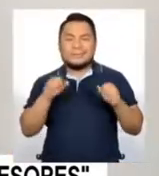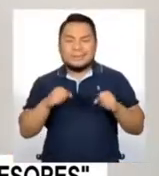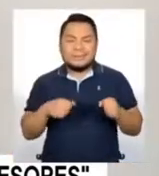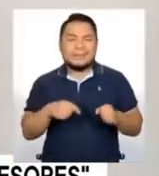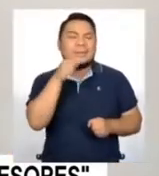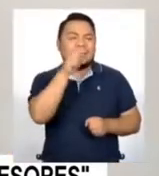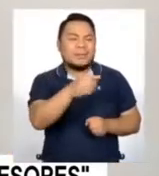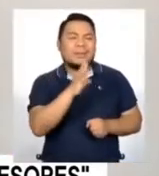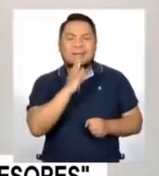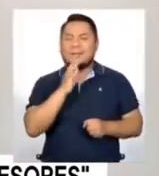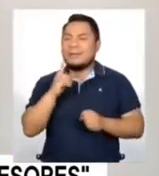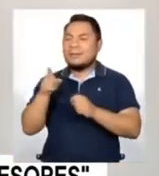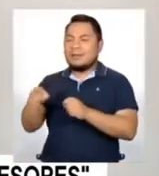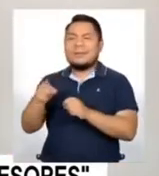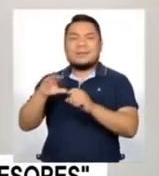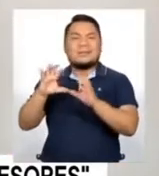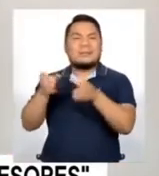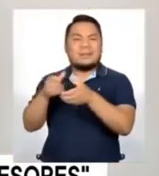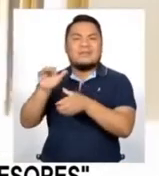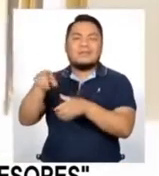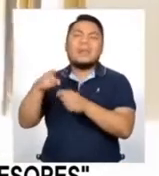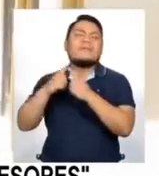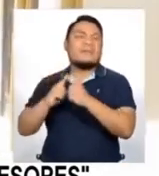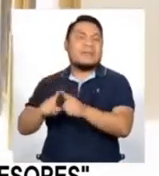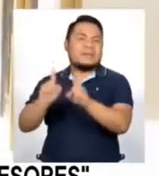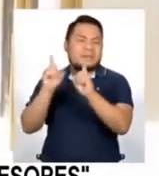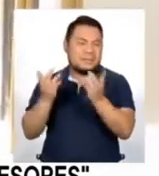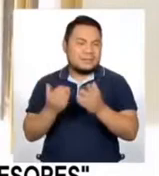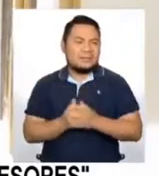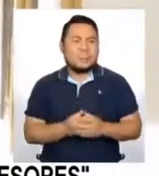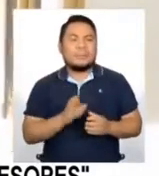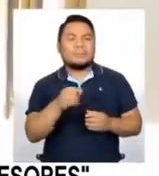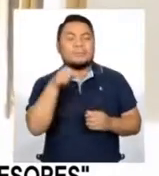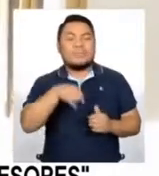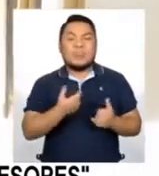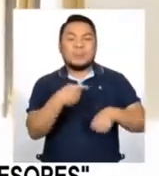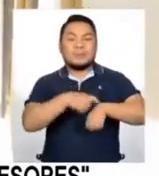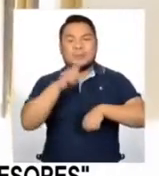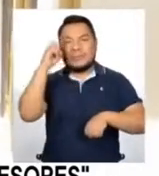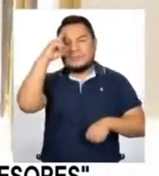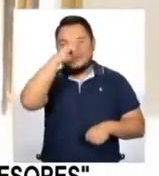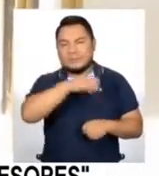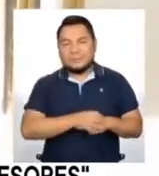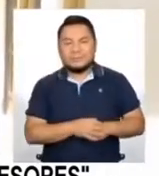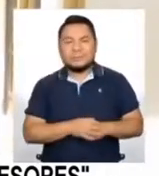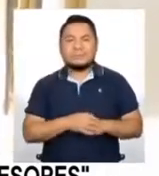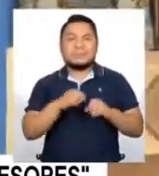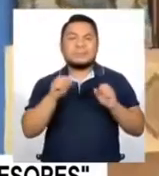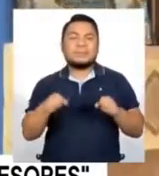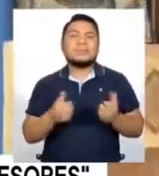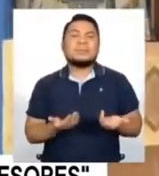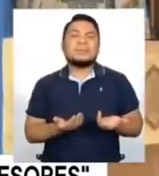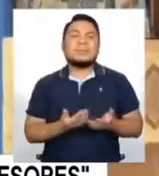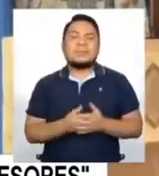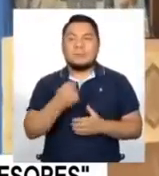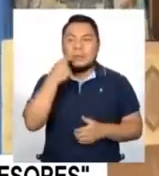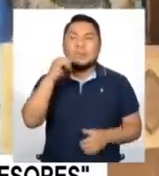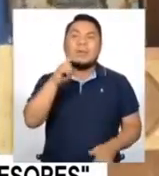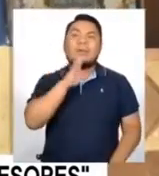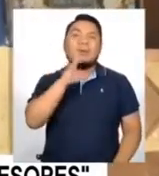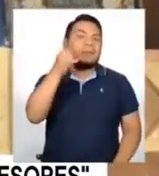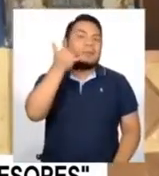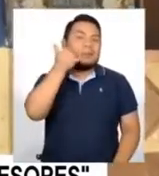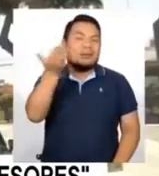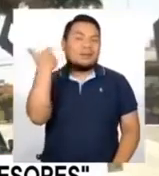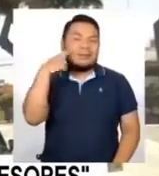lógico esto que comenta, ¿no? Pero incluso una operación matemática tan simple como la regla de tres que comentaba el señor Cáceres,